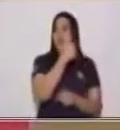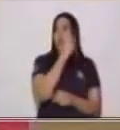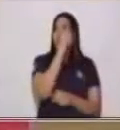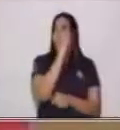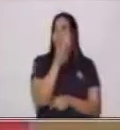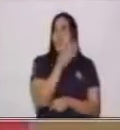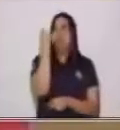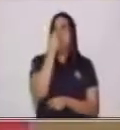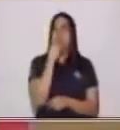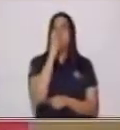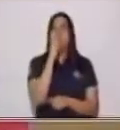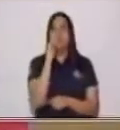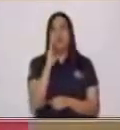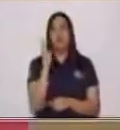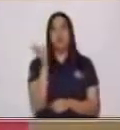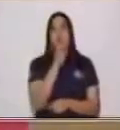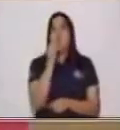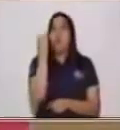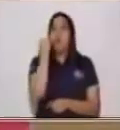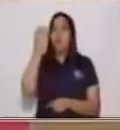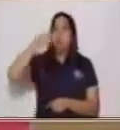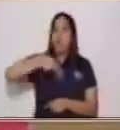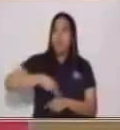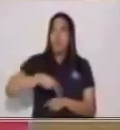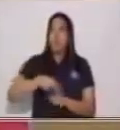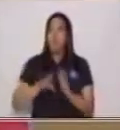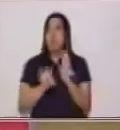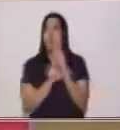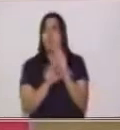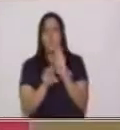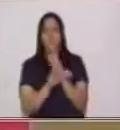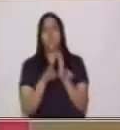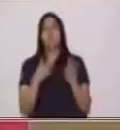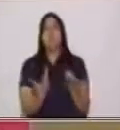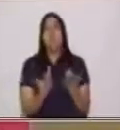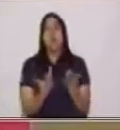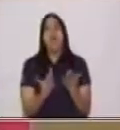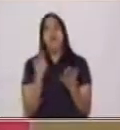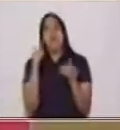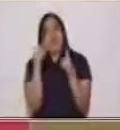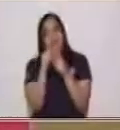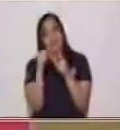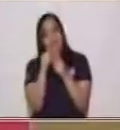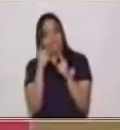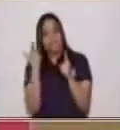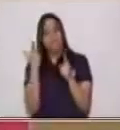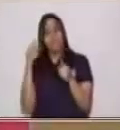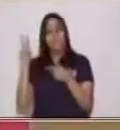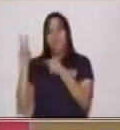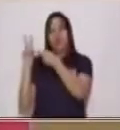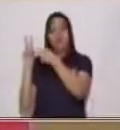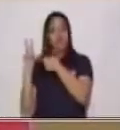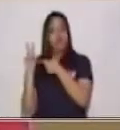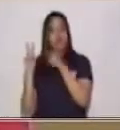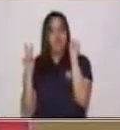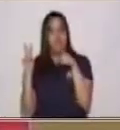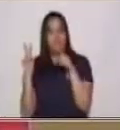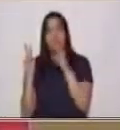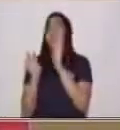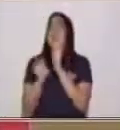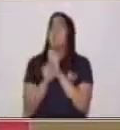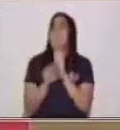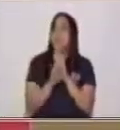in, y a continuación lleva este sonido, la letra correcta que debes escribir es la V. Por